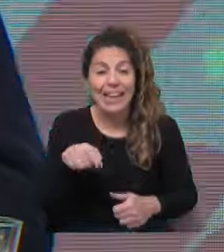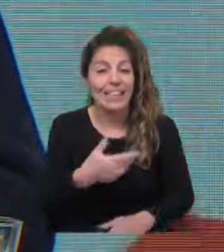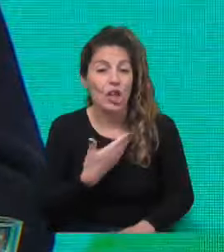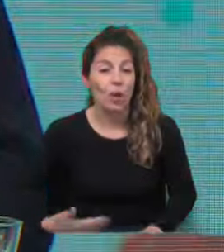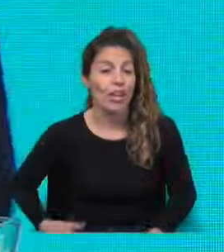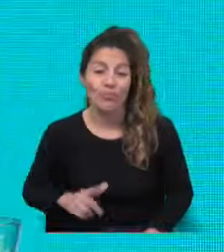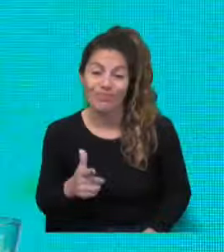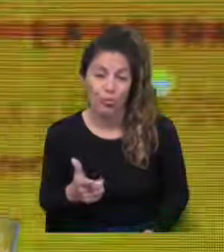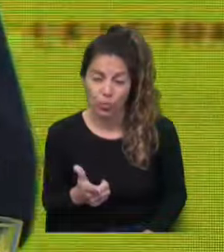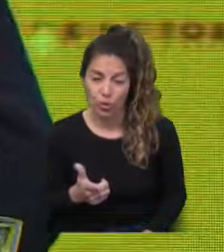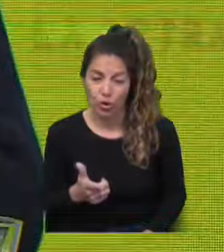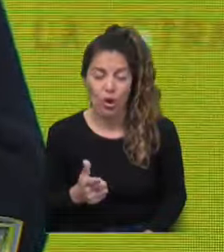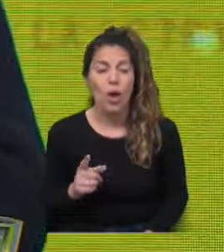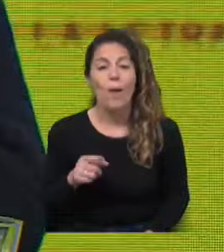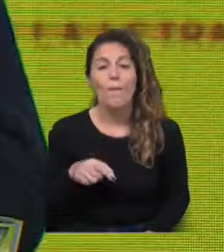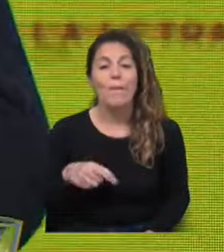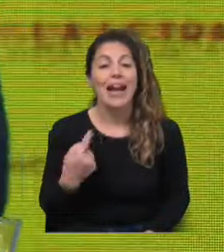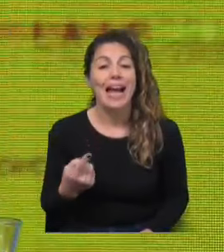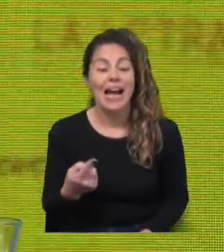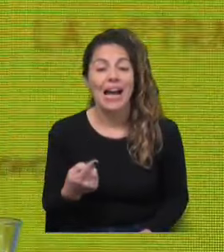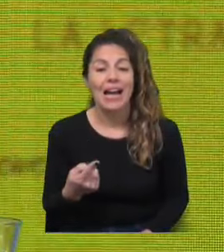no tuvo, para